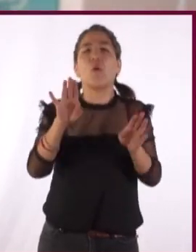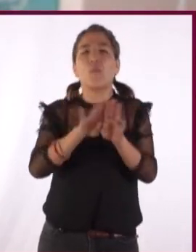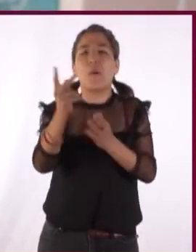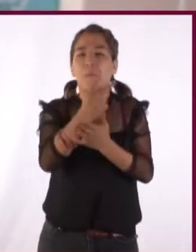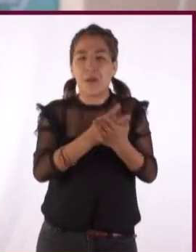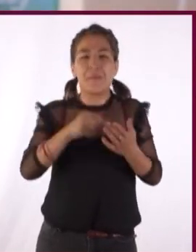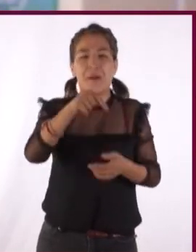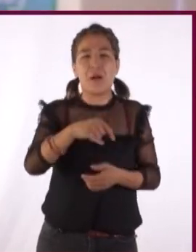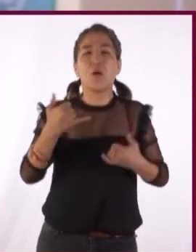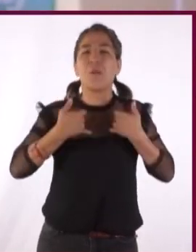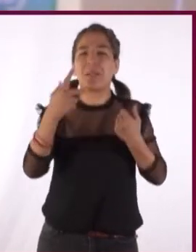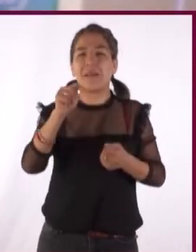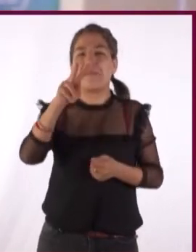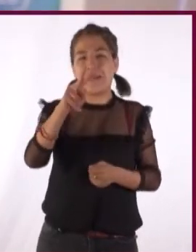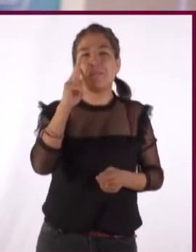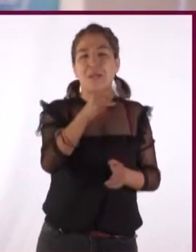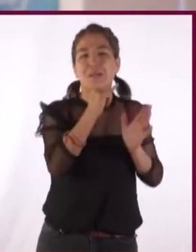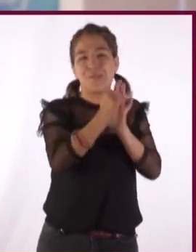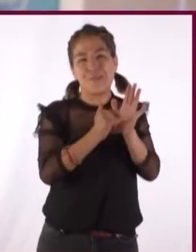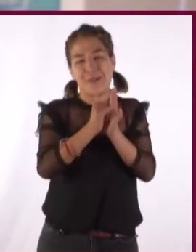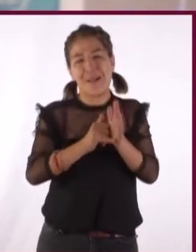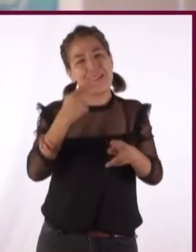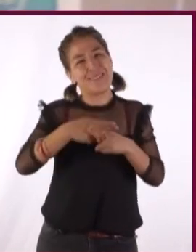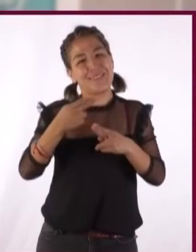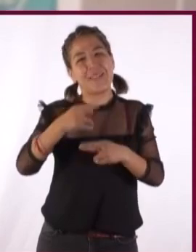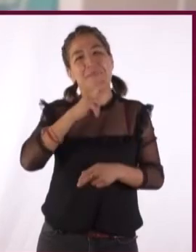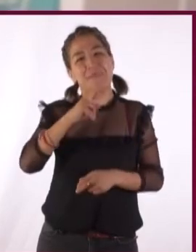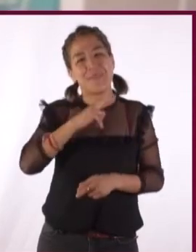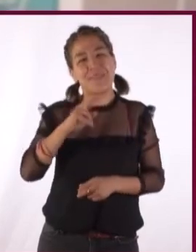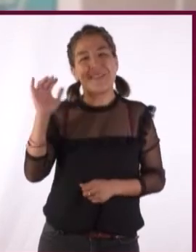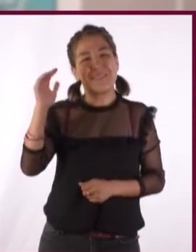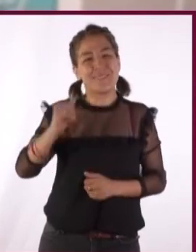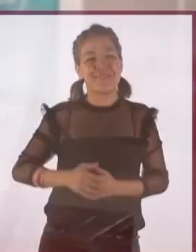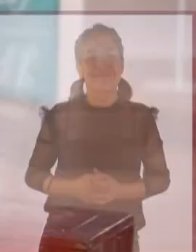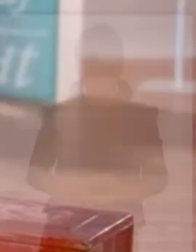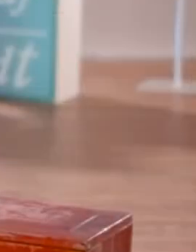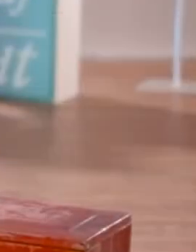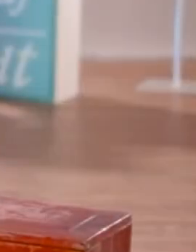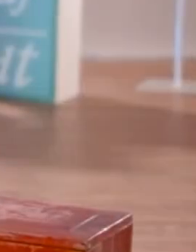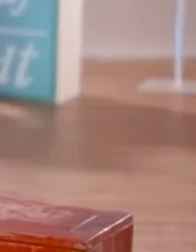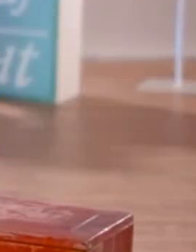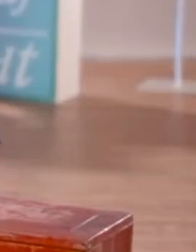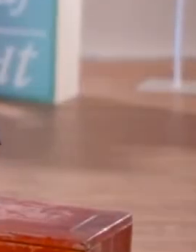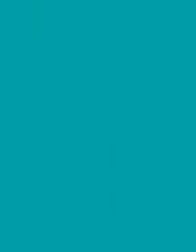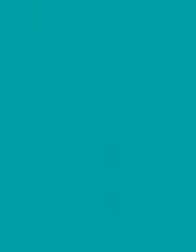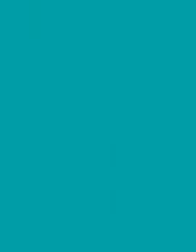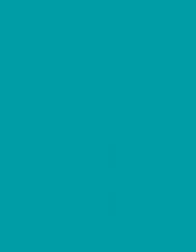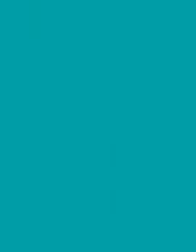Jóvenes en TV, busquen nuestro canal de YouTube. ¡Hasta pronto! Hasta pronto, adiós. Adiós.